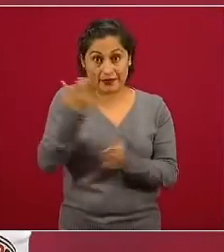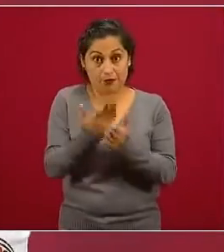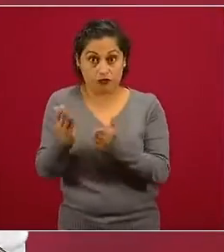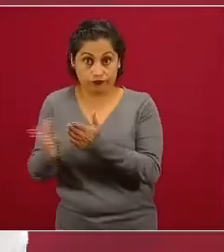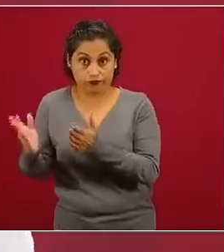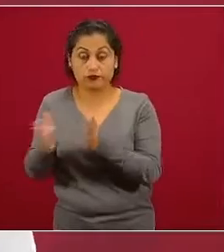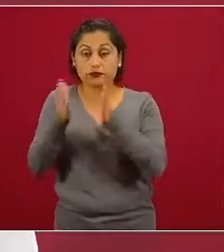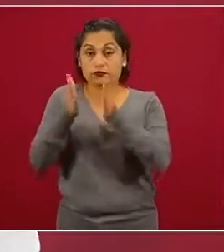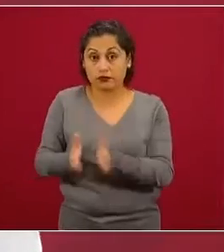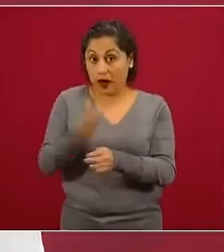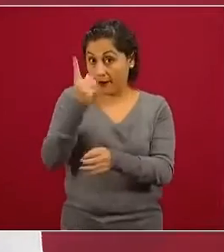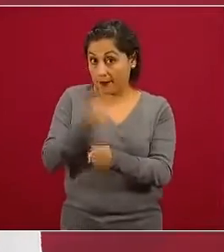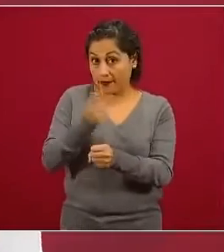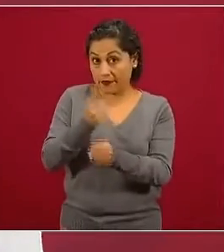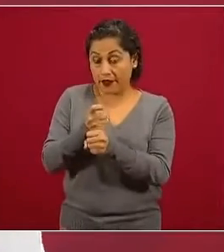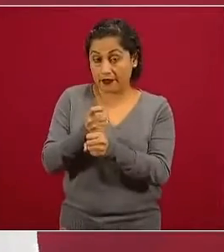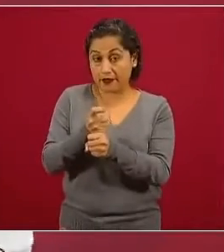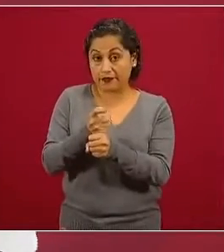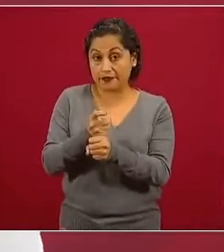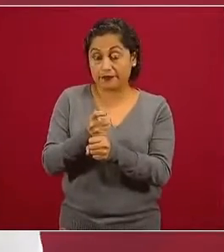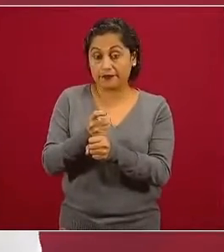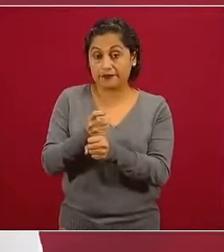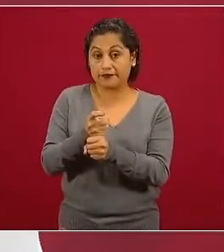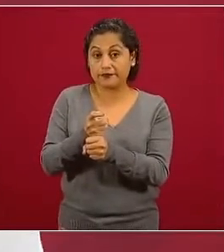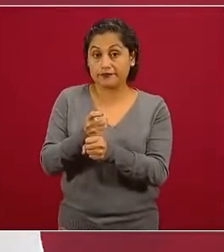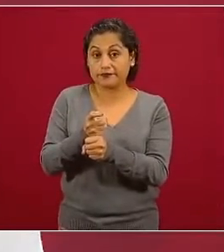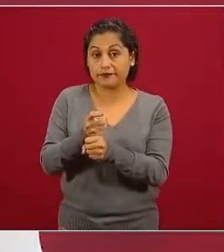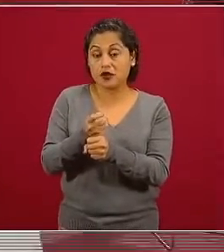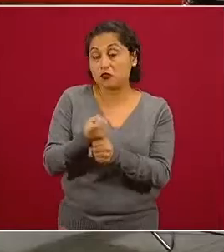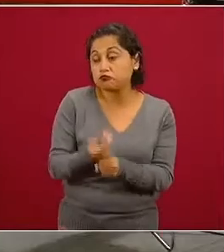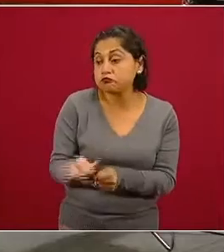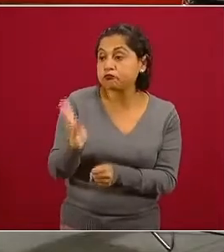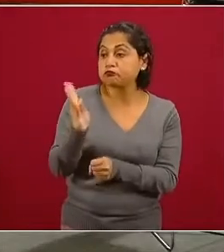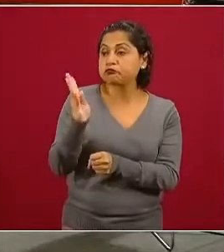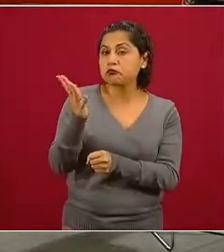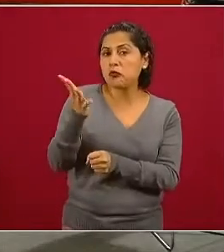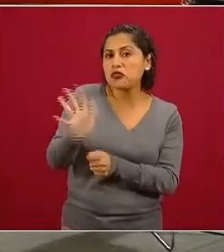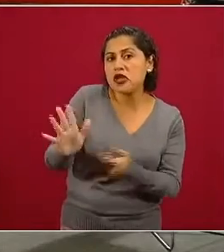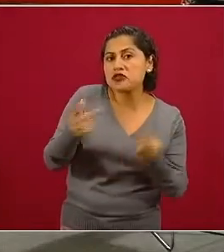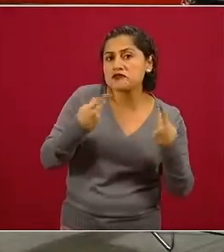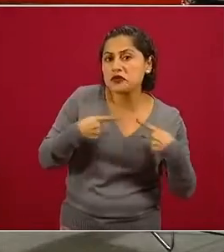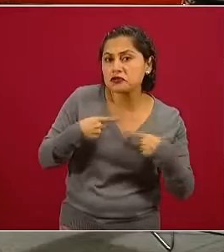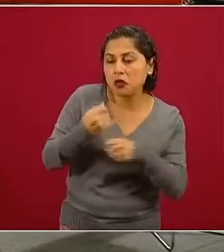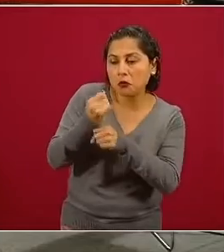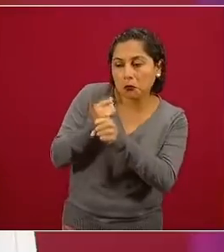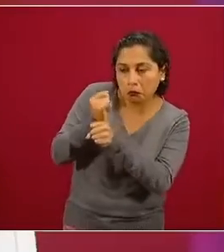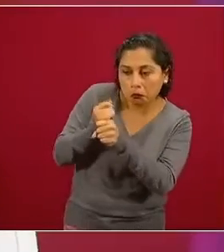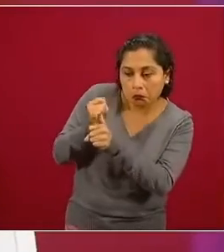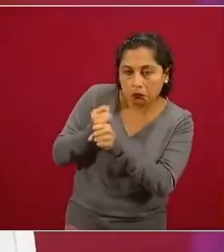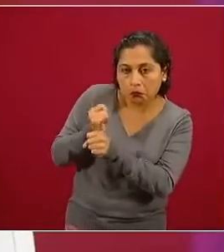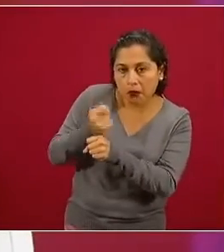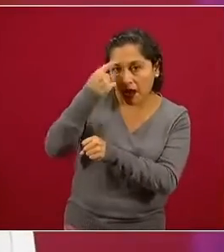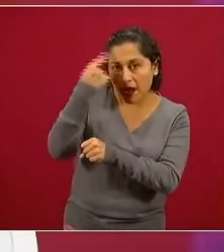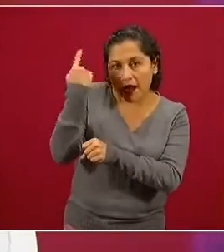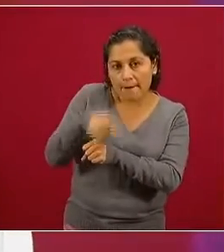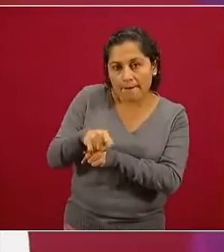que es la investigación clínica. Esta investigación se hace involucrando sujetos humanos, en todos los